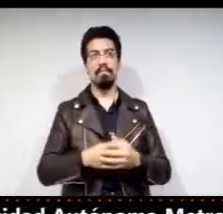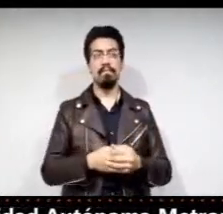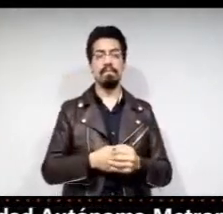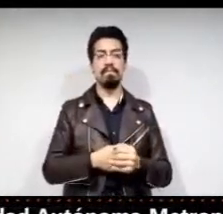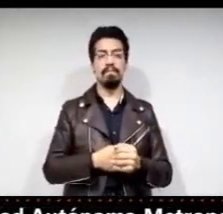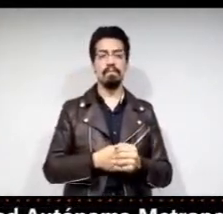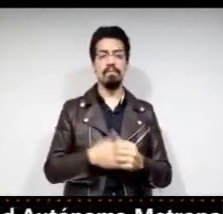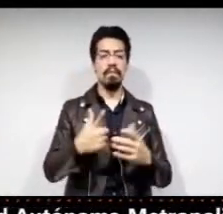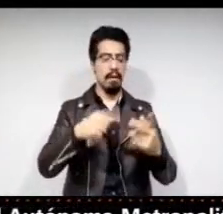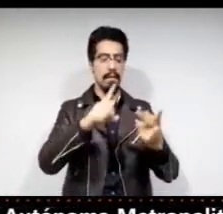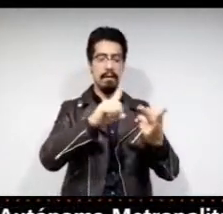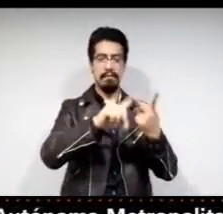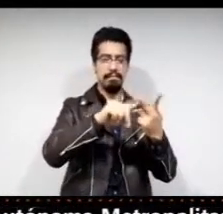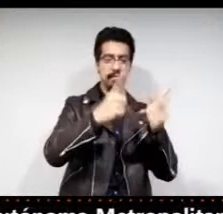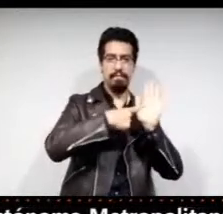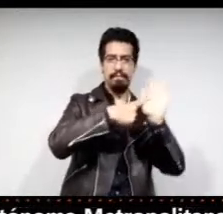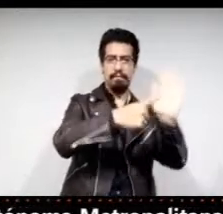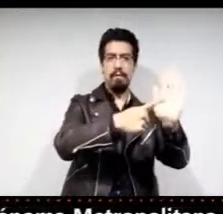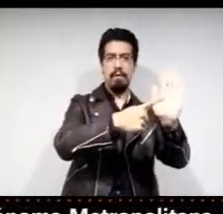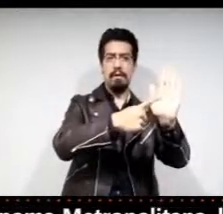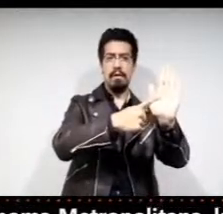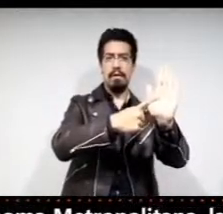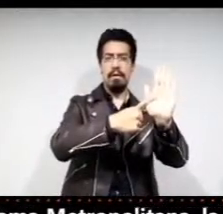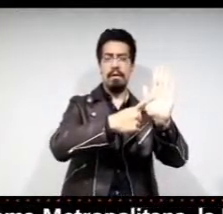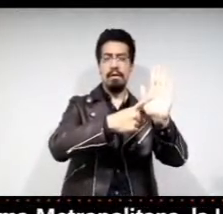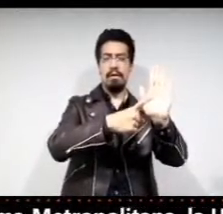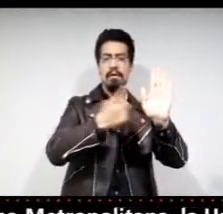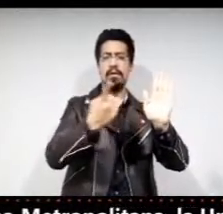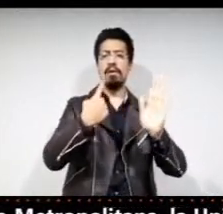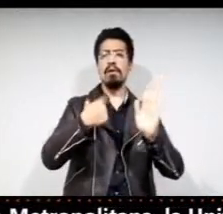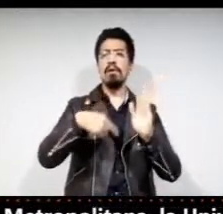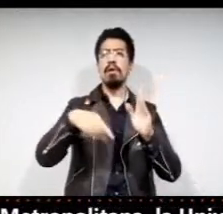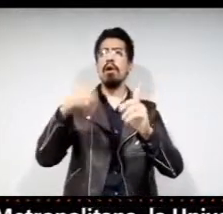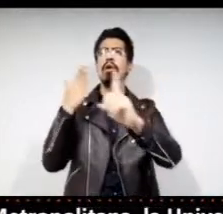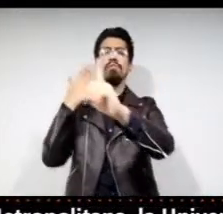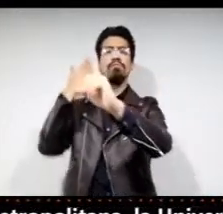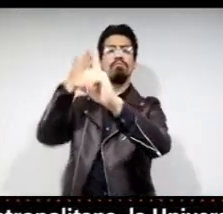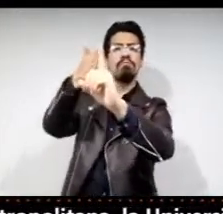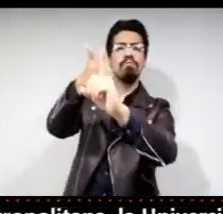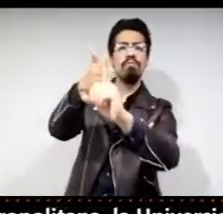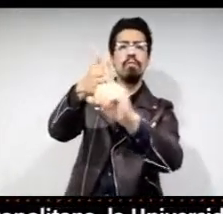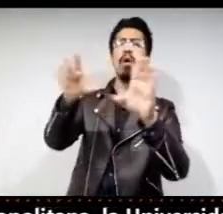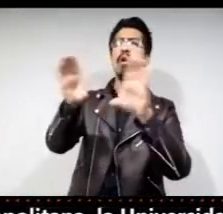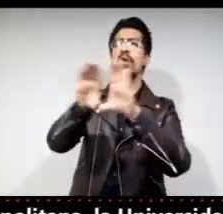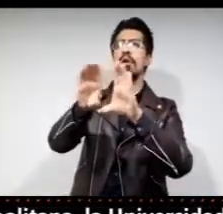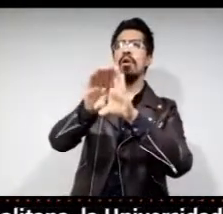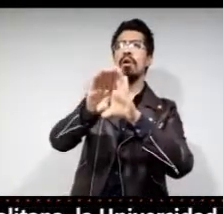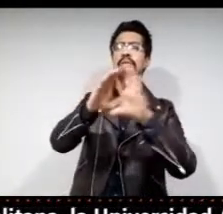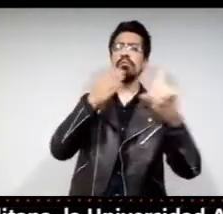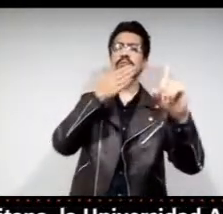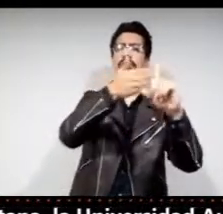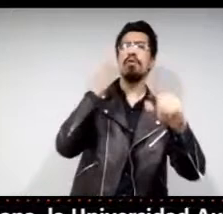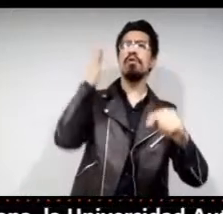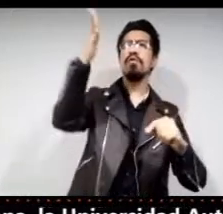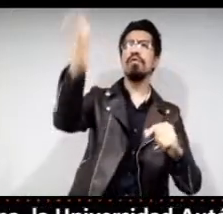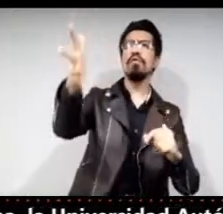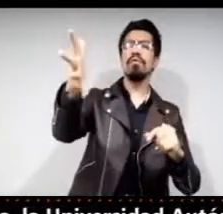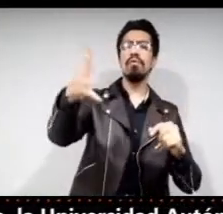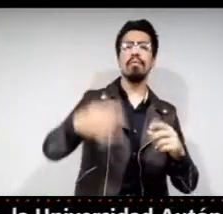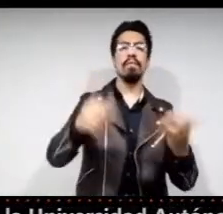presentación hablaré un poco más de hacia dónde considero que tenemos que ir de aquí en adelante. Gracias,